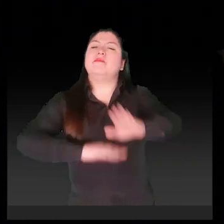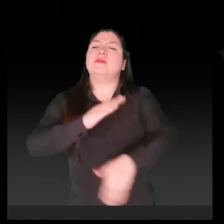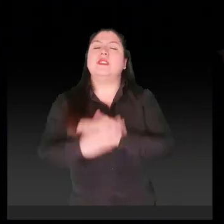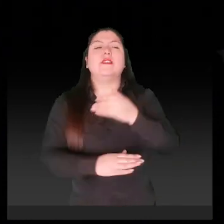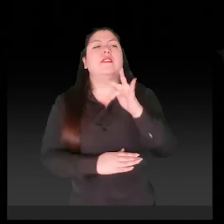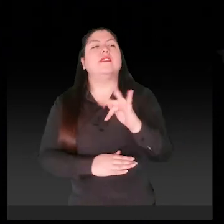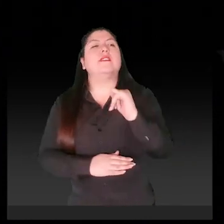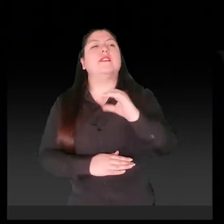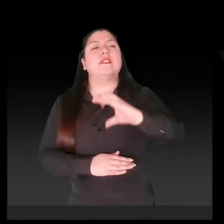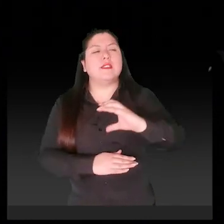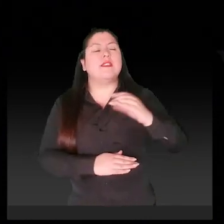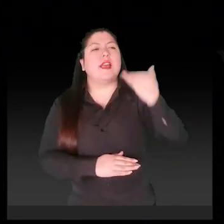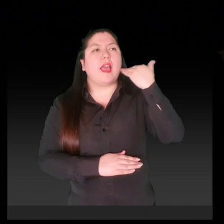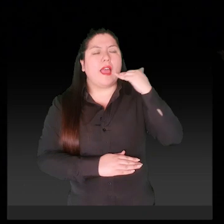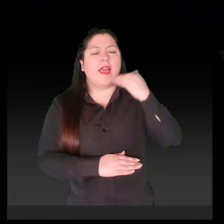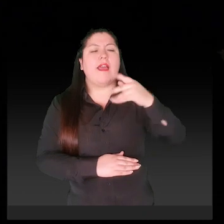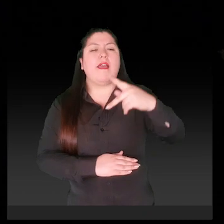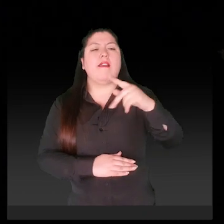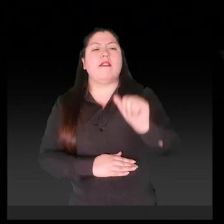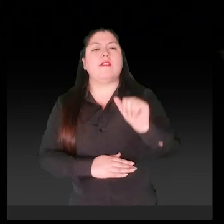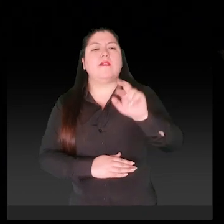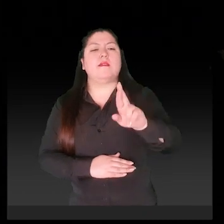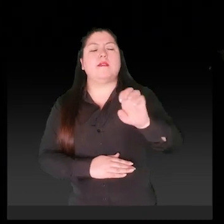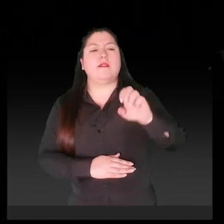MINTIC, doctora Karen Abudinen.